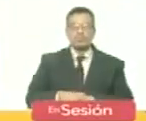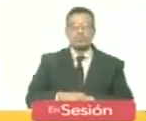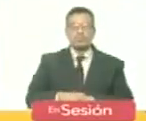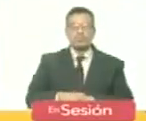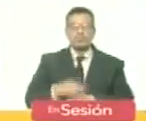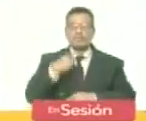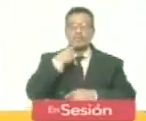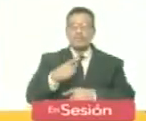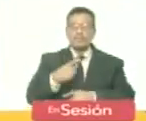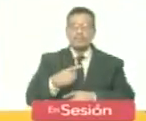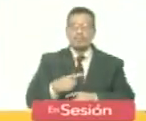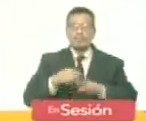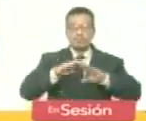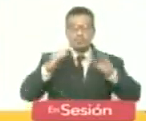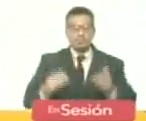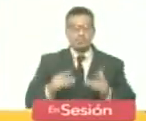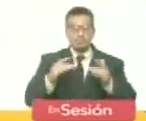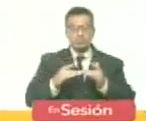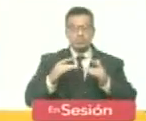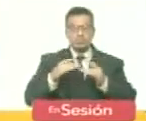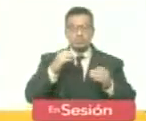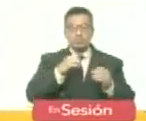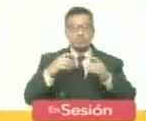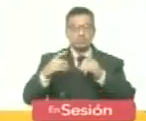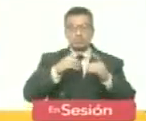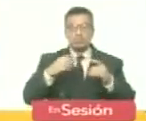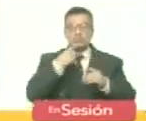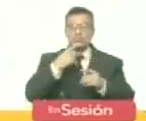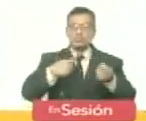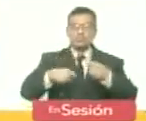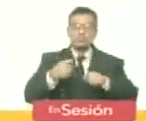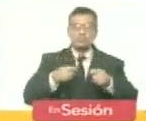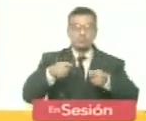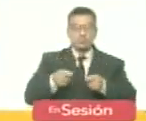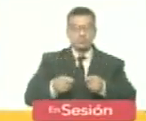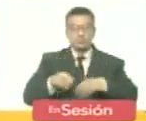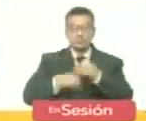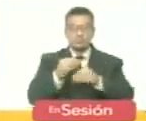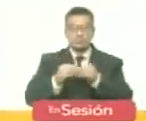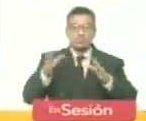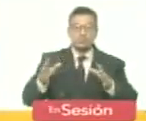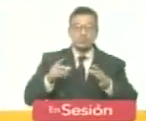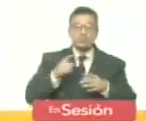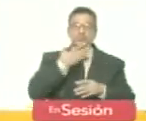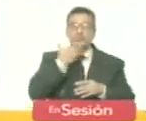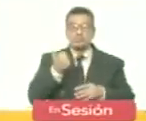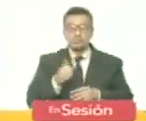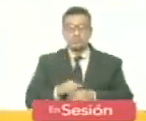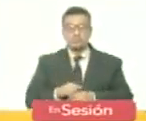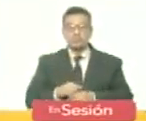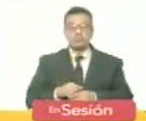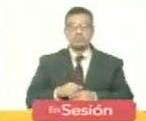pedir una mesa de diálogo, un espacio de negociación para intentar resolver de la mejor manera,